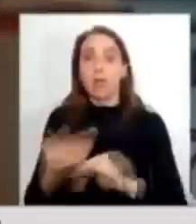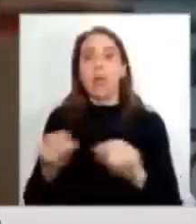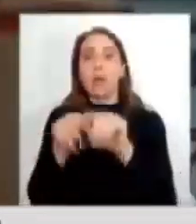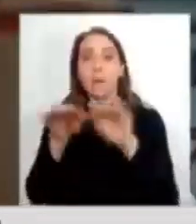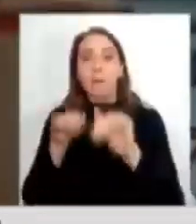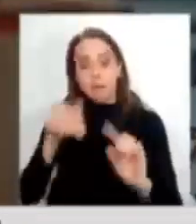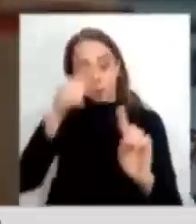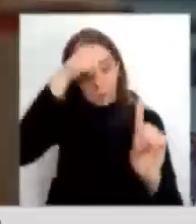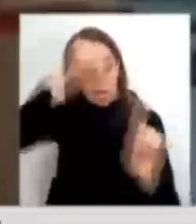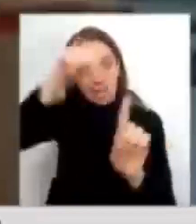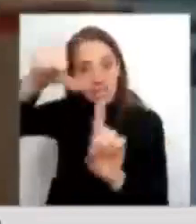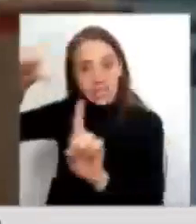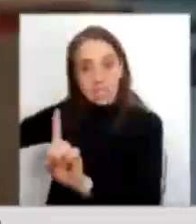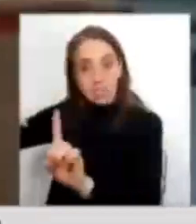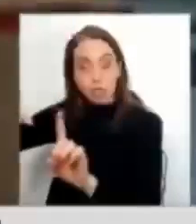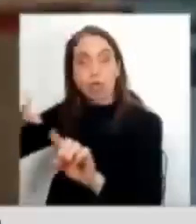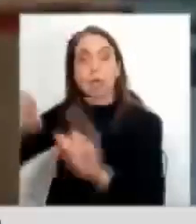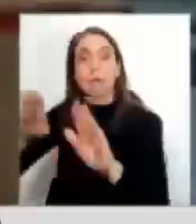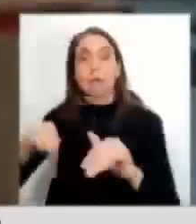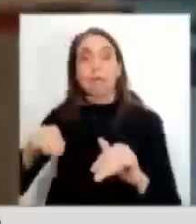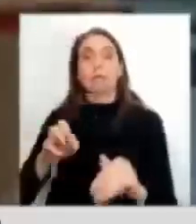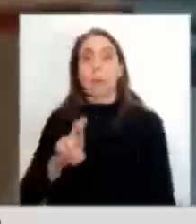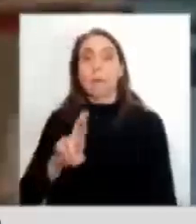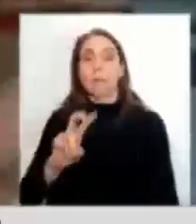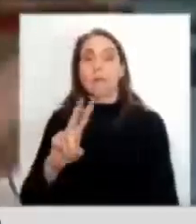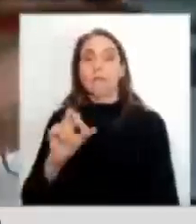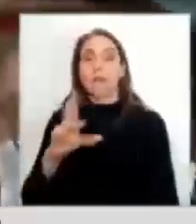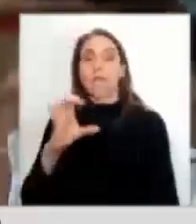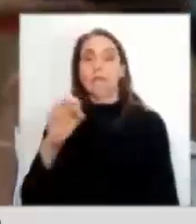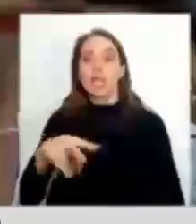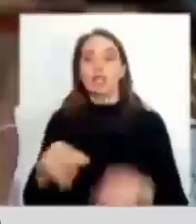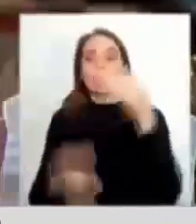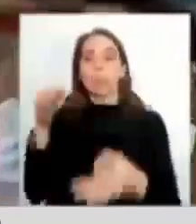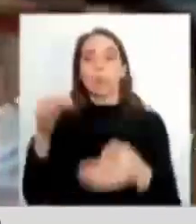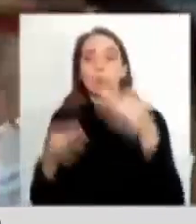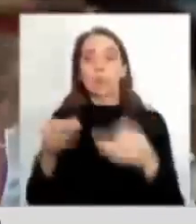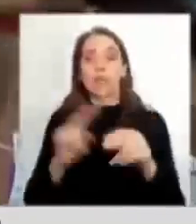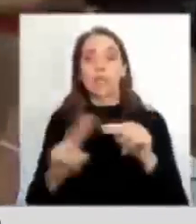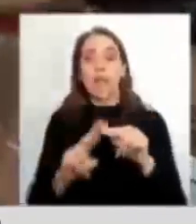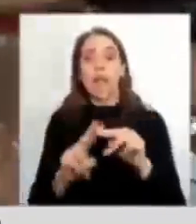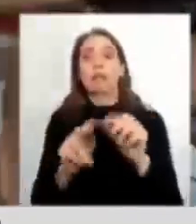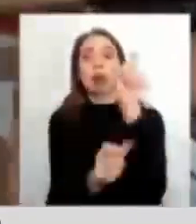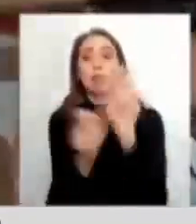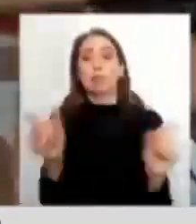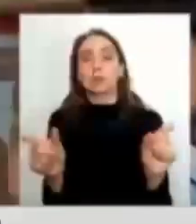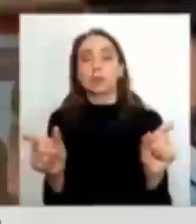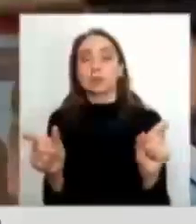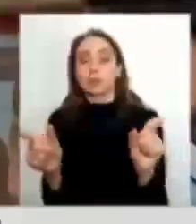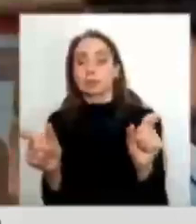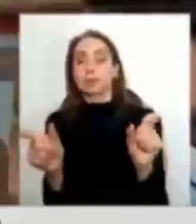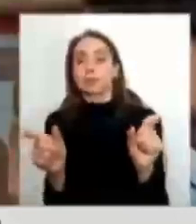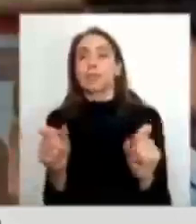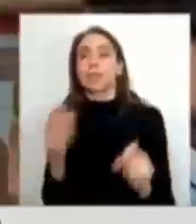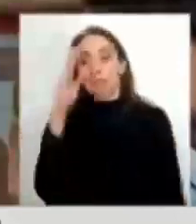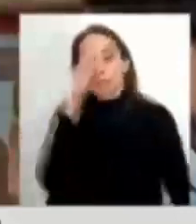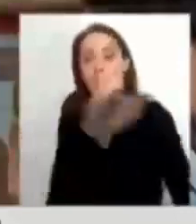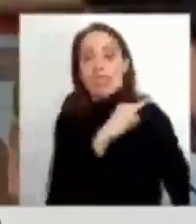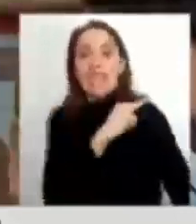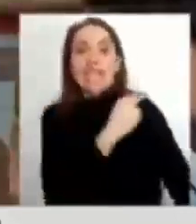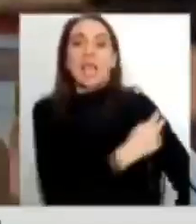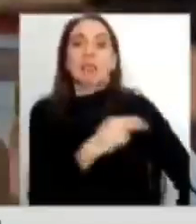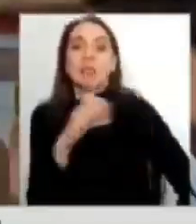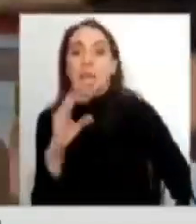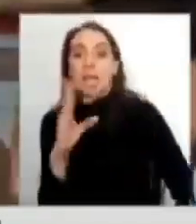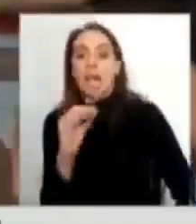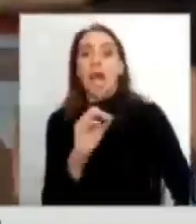misma prevaricación judicial que se ha aplicado a aquellos que tuvieron como tenientes como cabos como subalternos que actuar